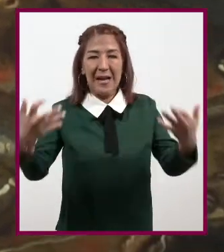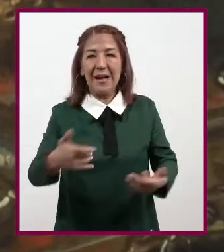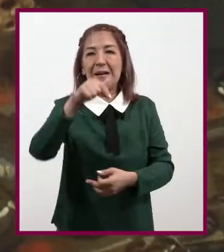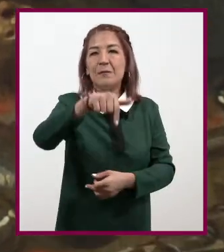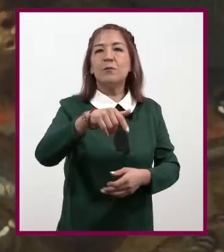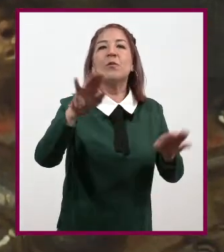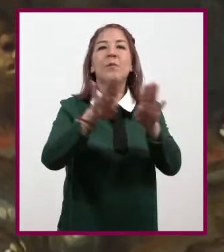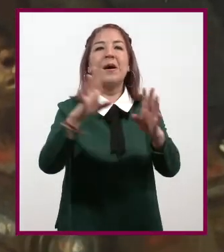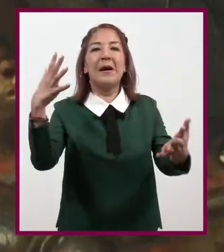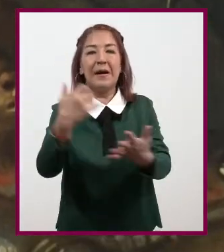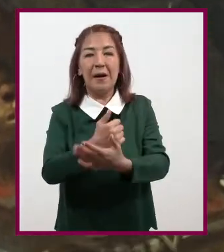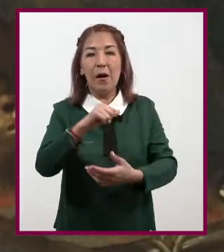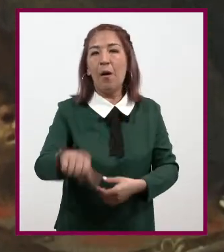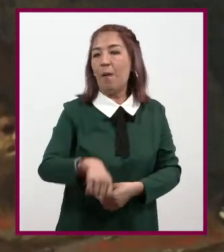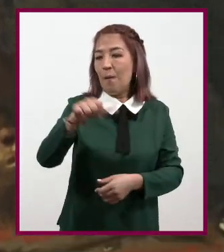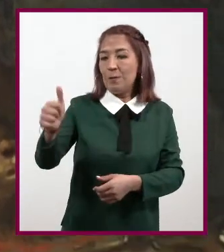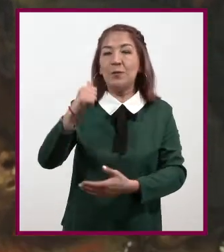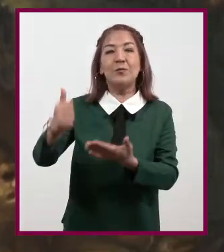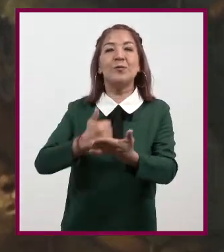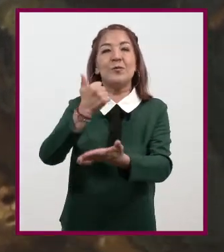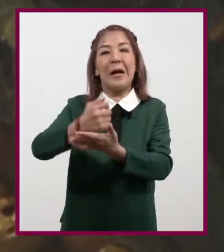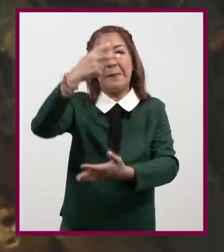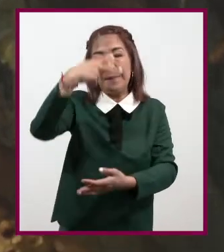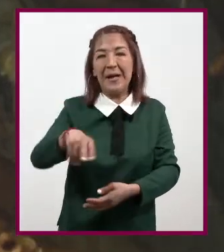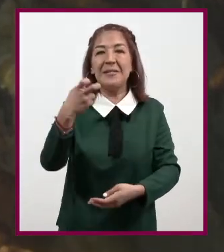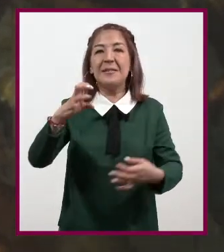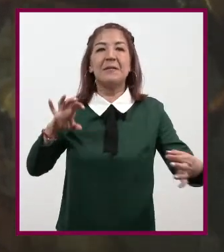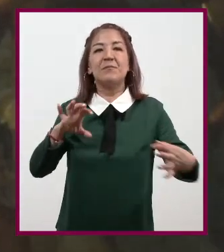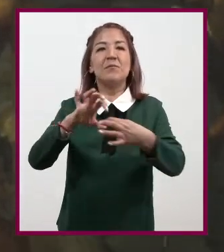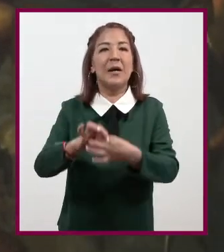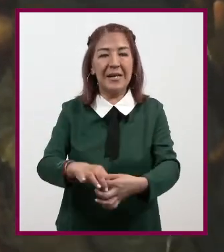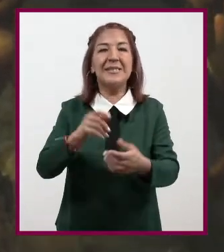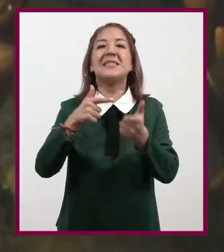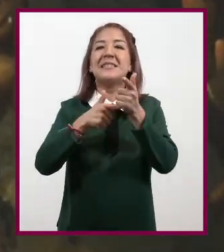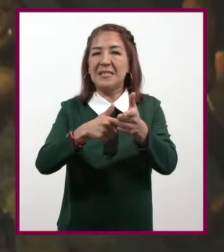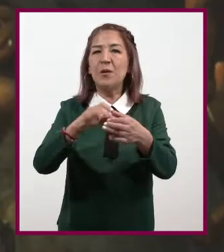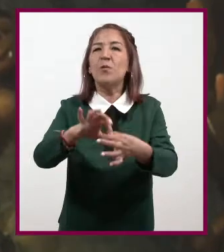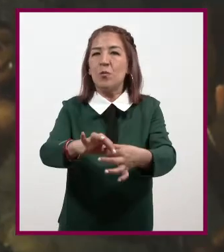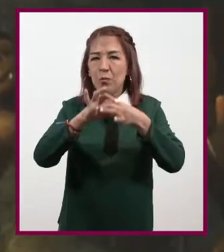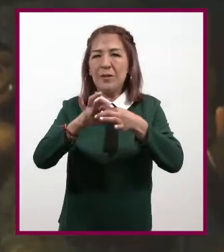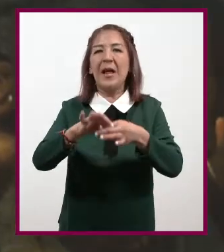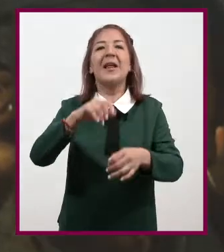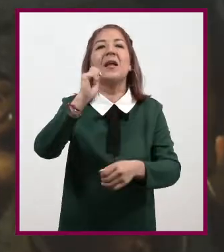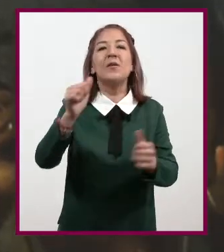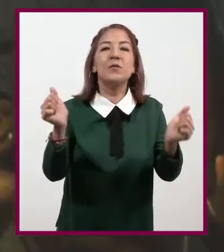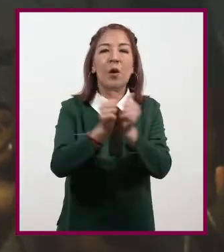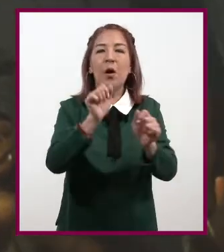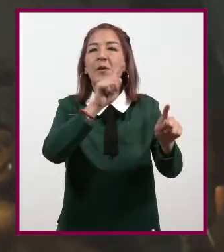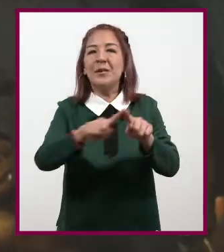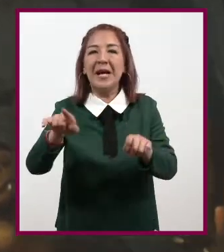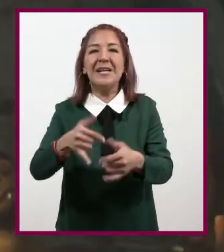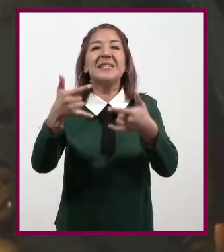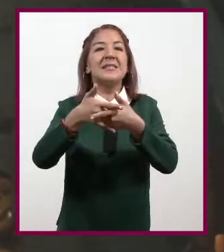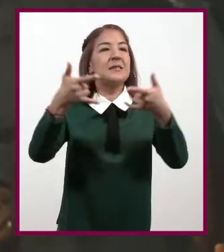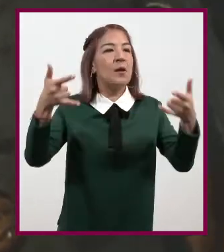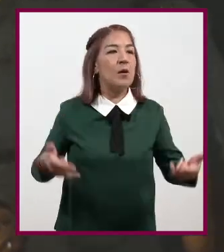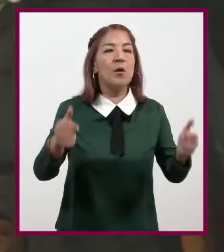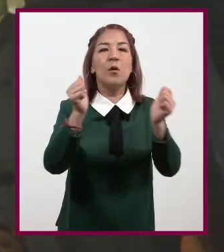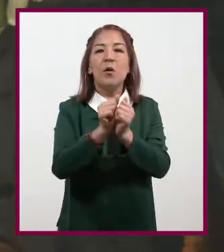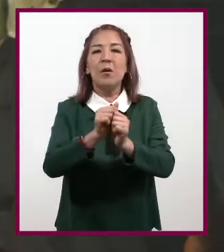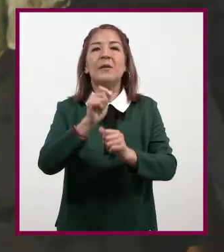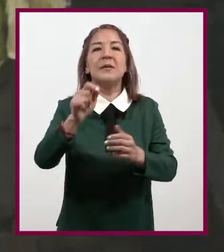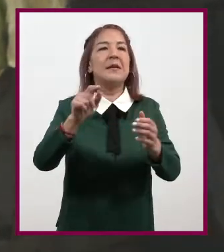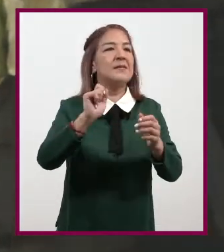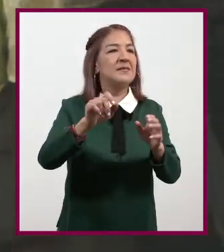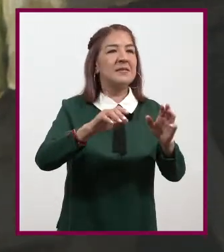reverso Ciudad de México. Mantiene su unidad y sí hay, digamos, un correlato entre el anverso y en el reverso. Por